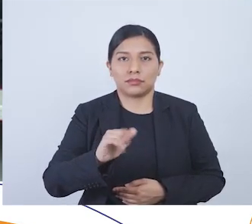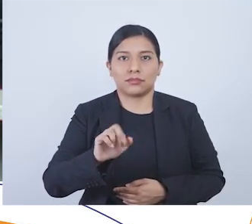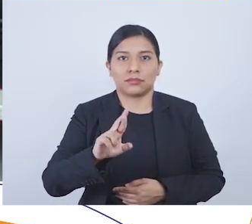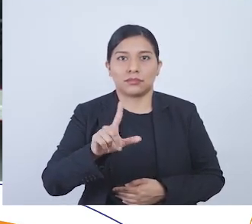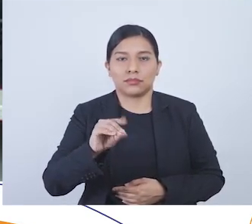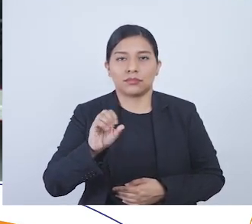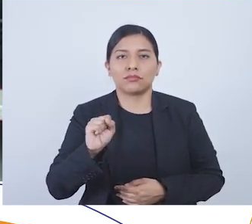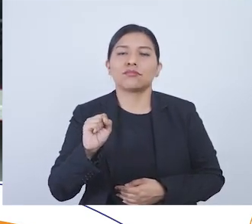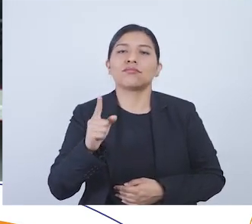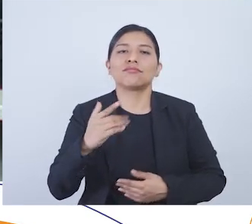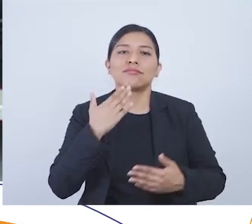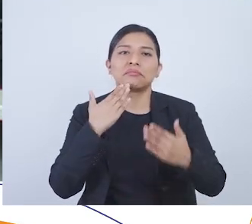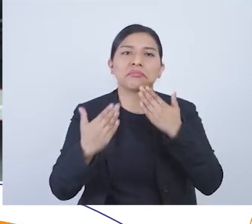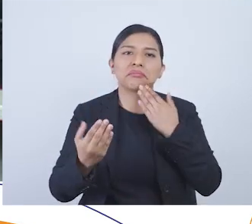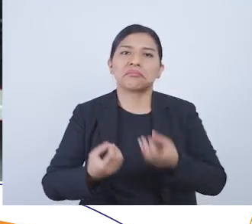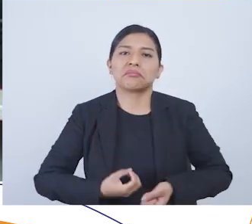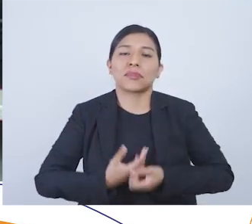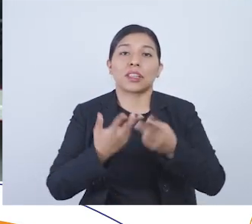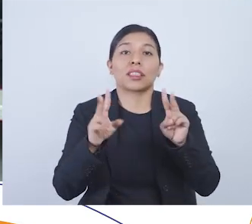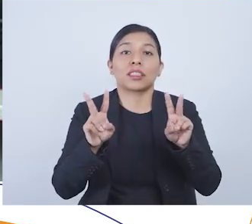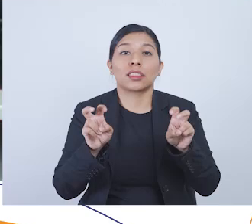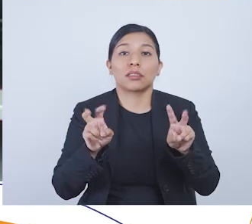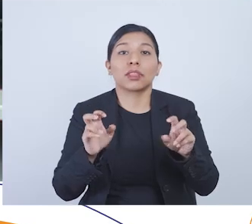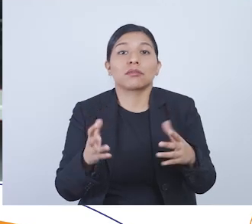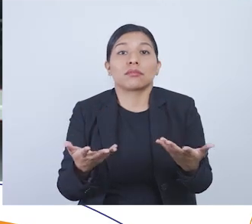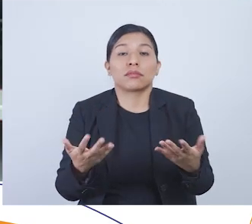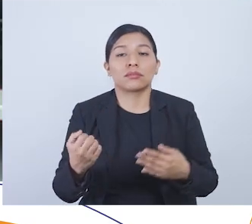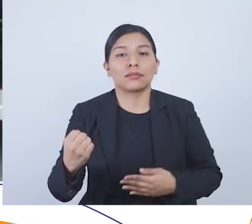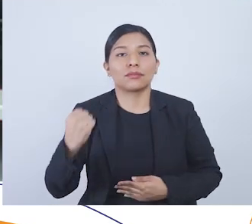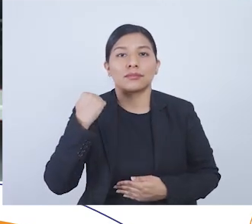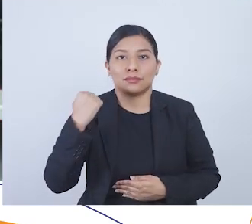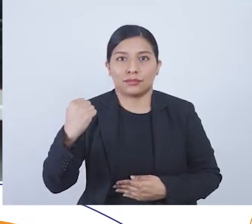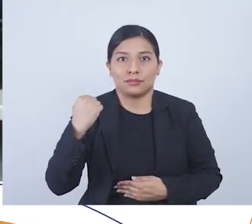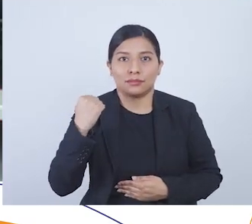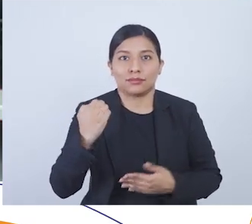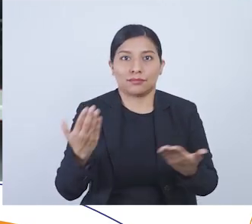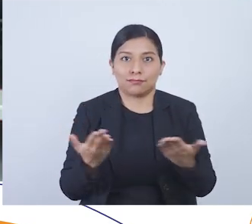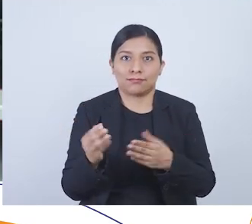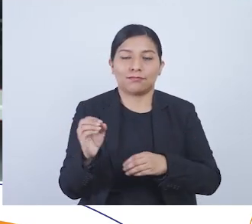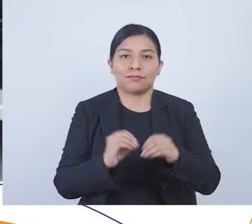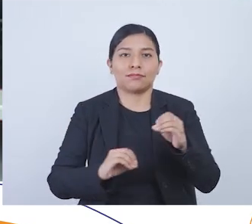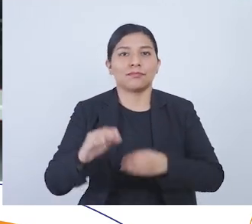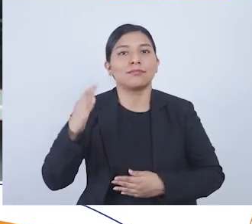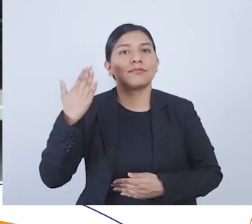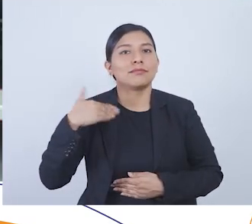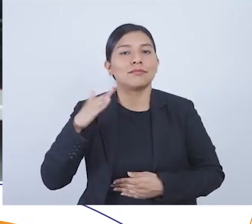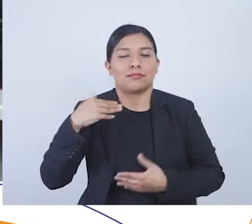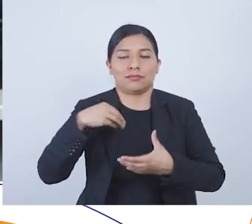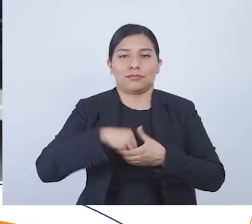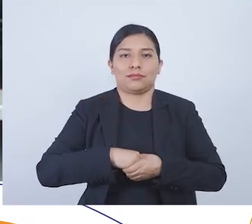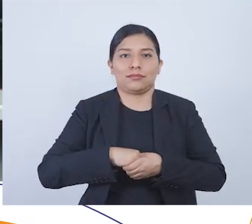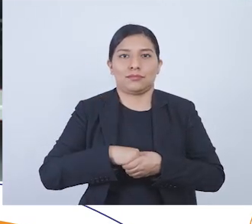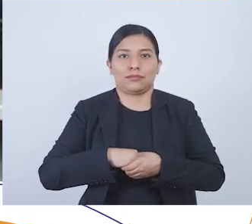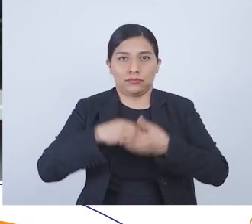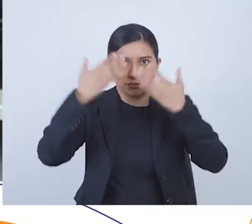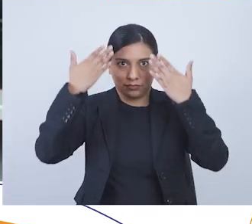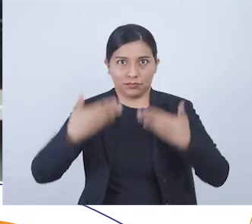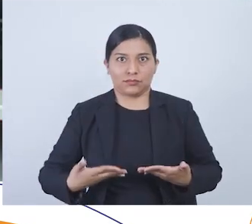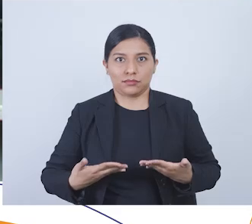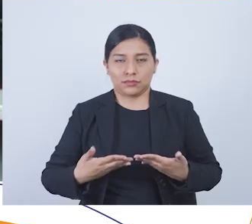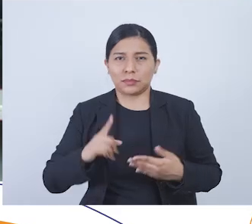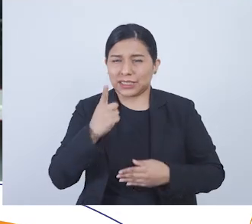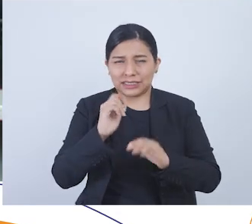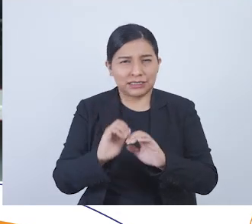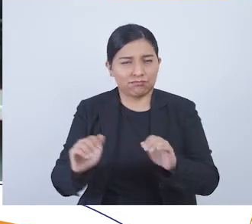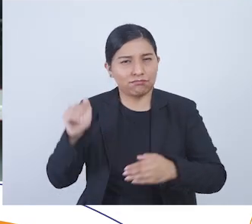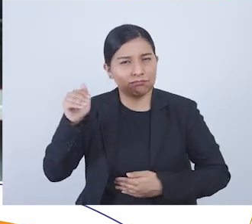su interpretación acerca de la importancia de crear hábitos en la actividad física en la edad